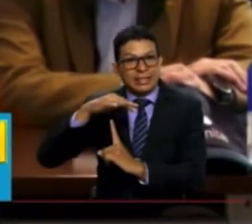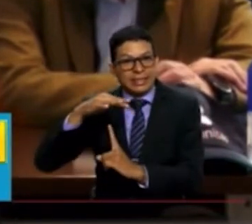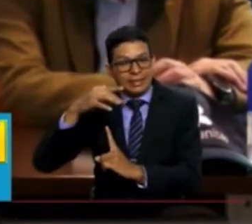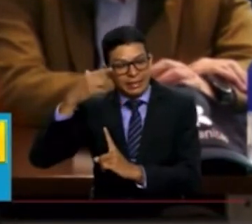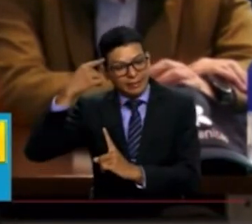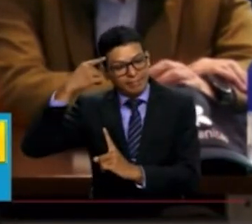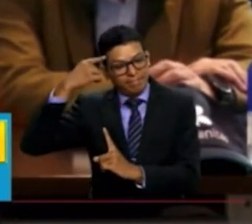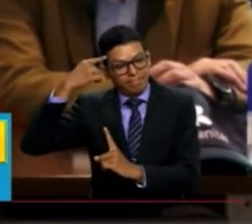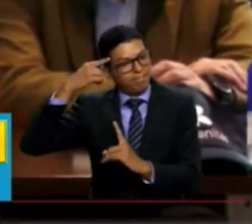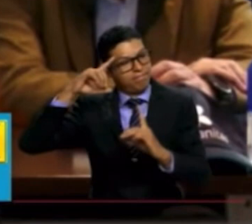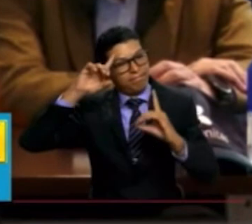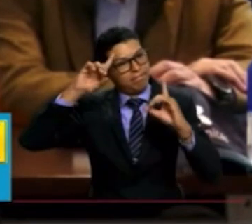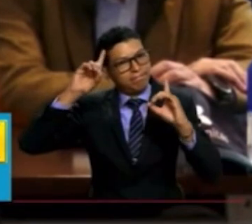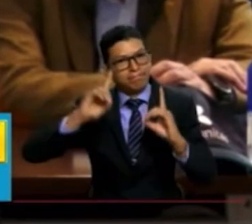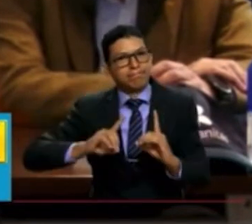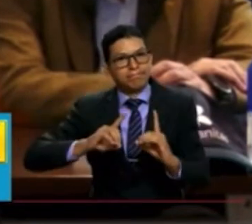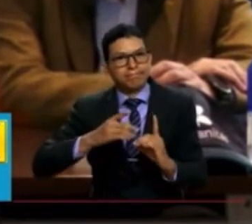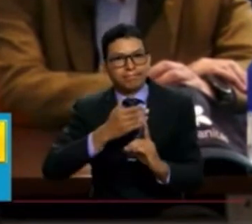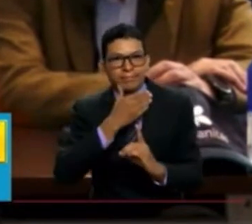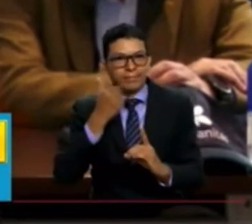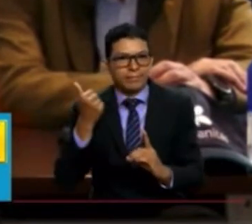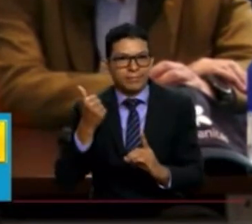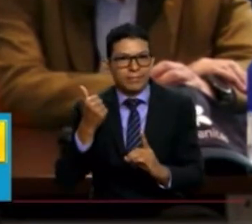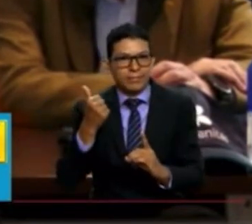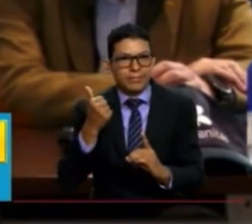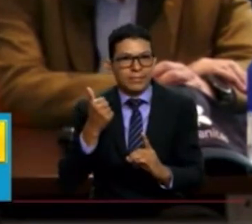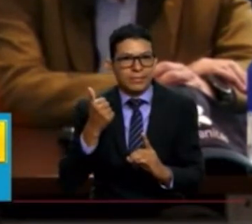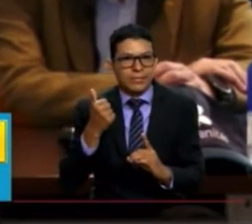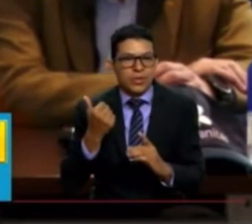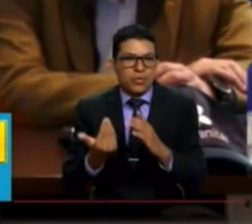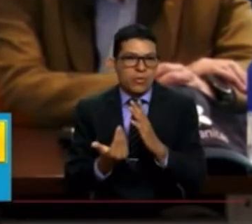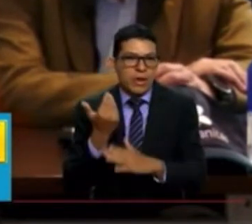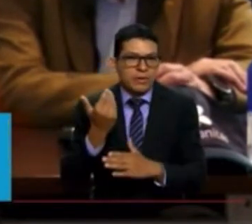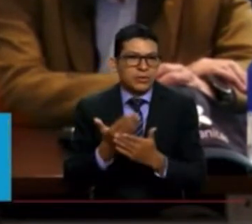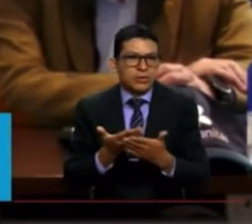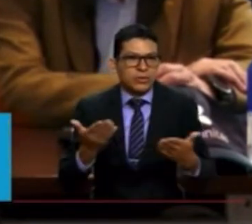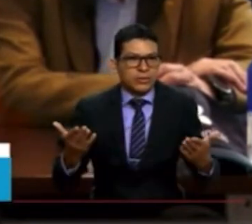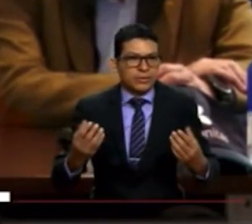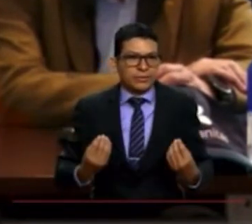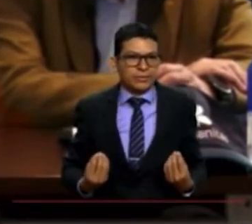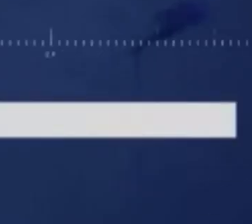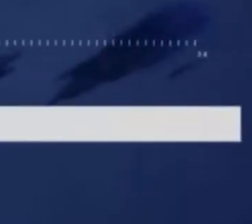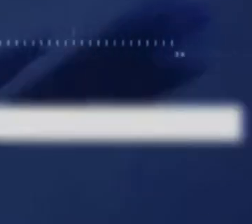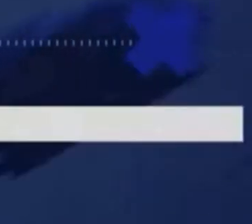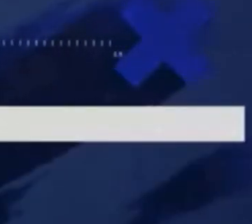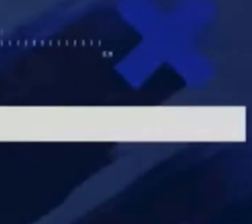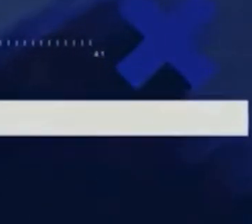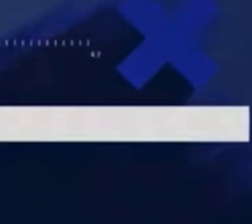tomar esta decisión y que nos hacen priorizar unas nuevas cosas en nuestras vidas.